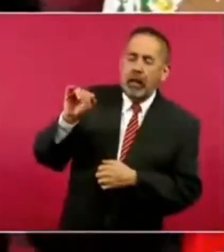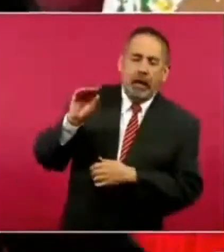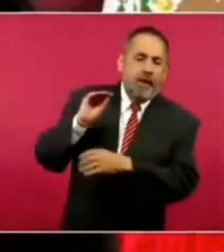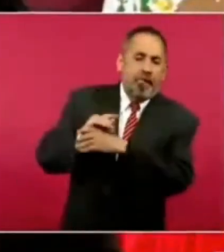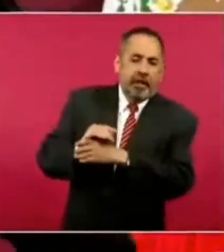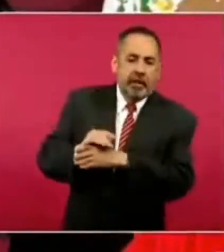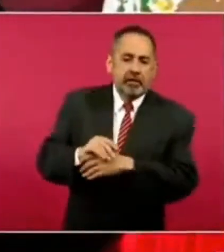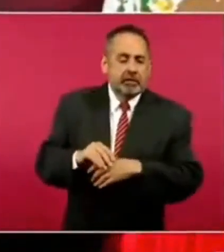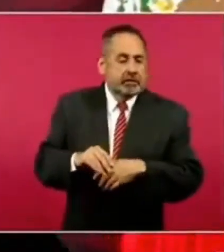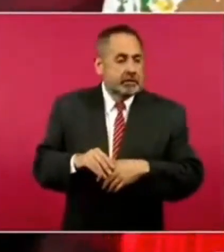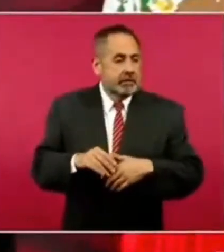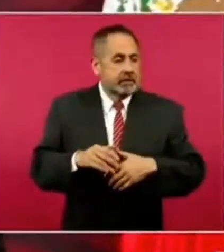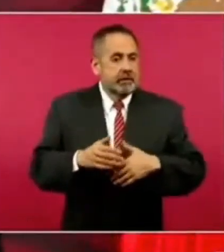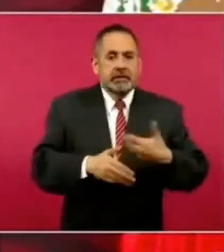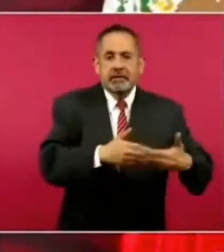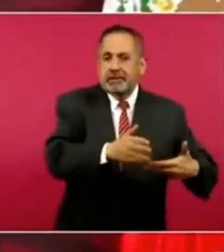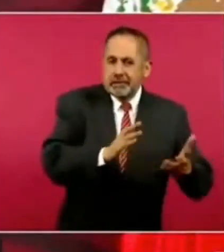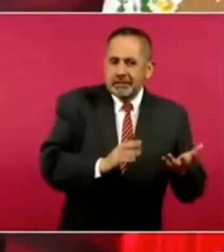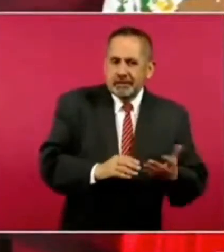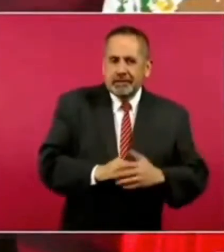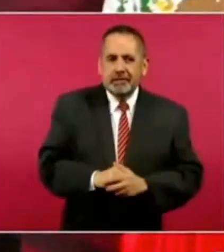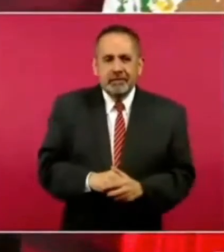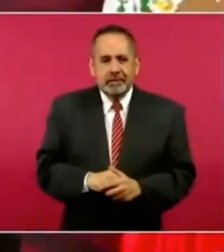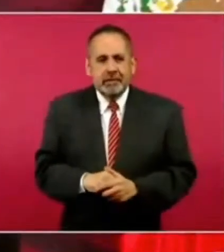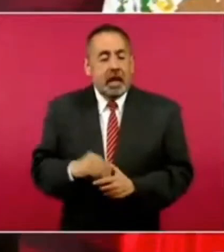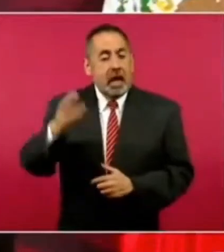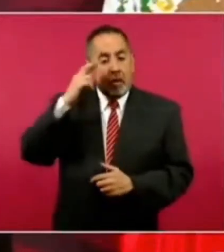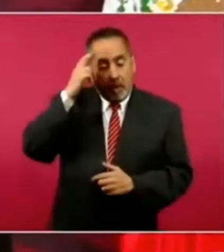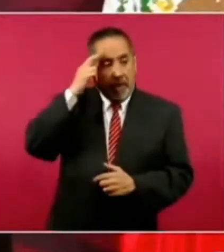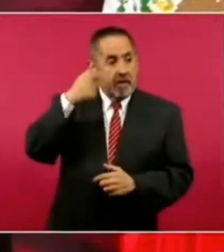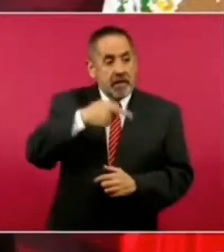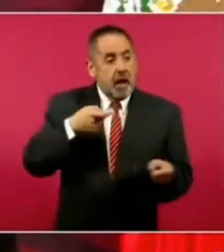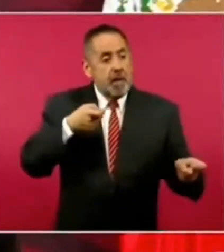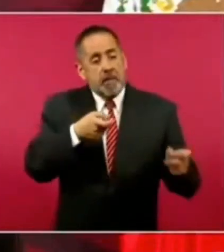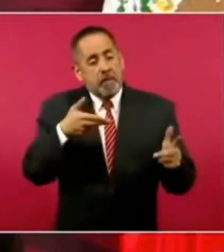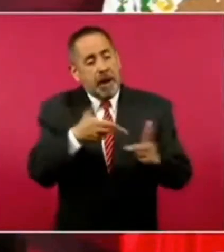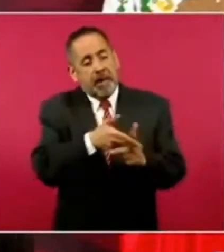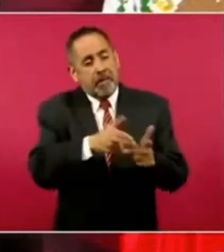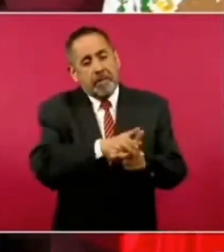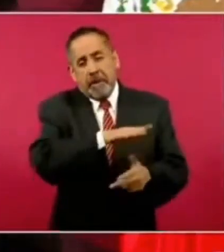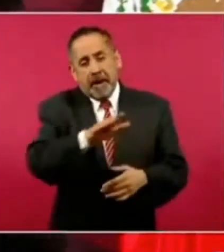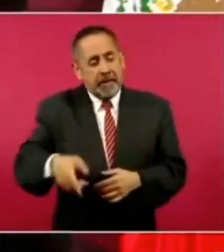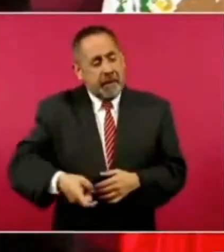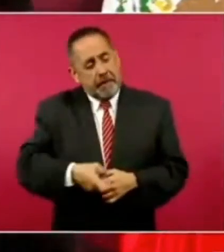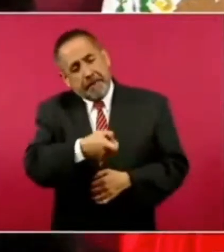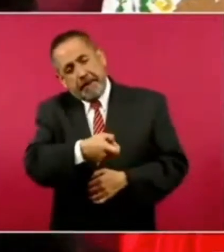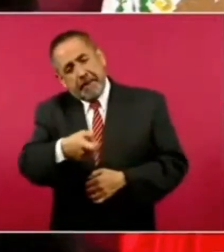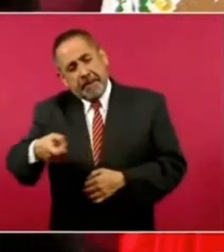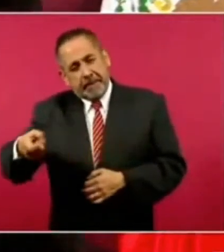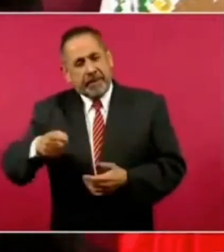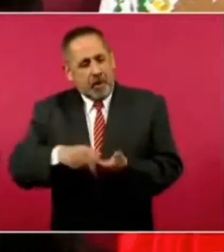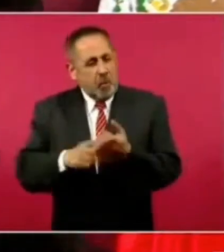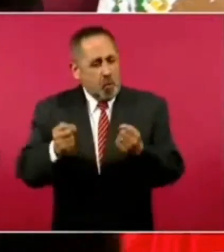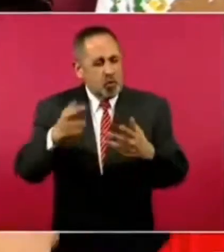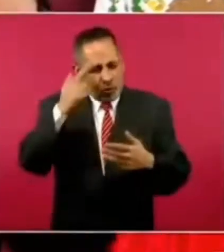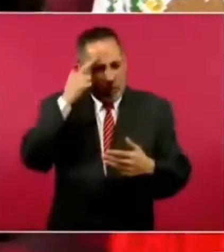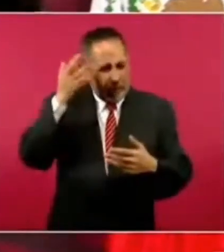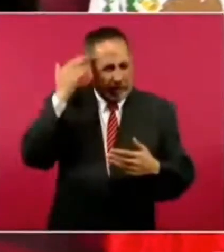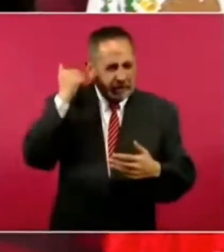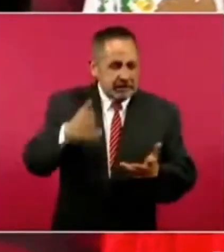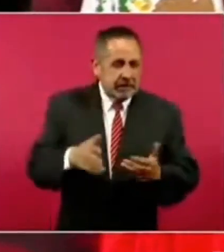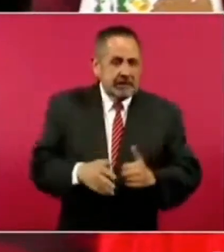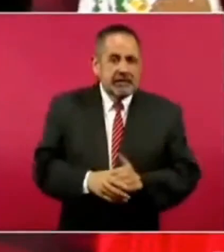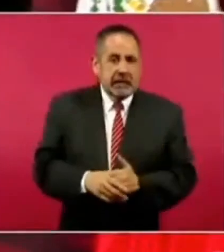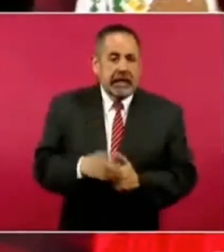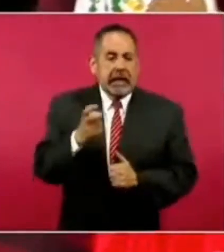Y mano dura. Y no les temblaba la mano. Y era como mátalos en caliente. Porque pensaban